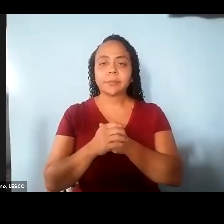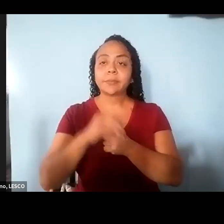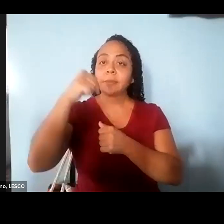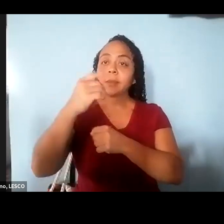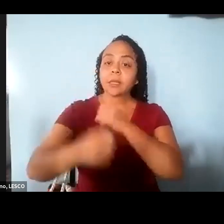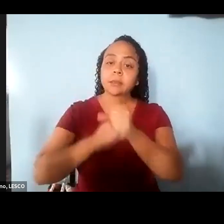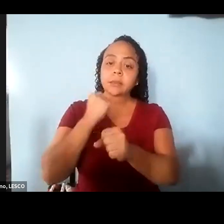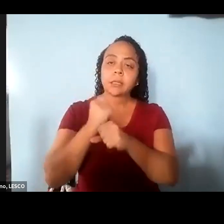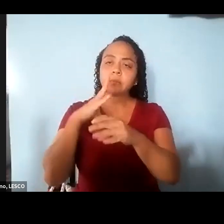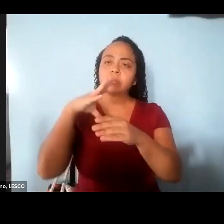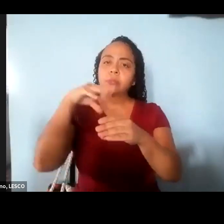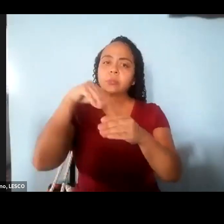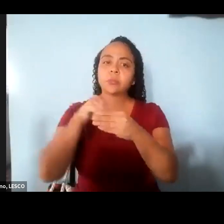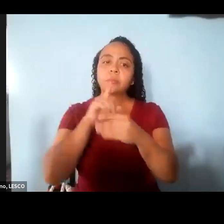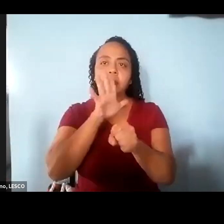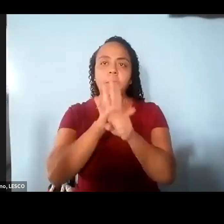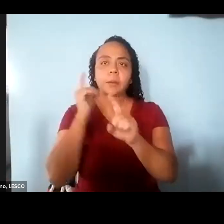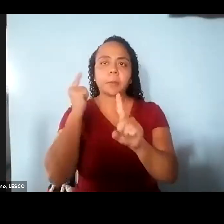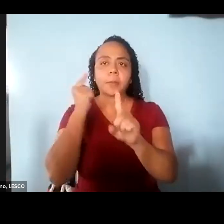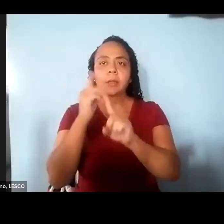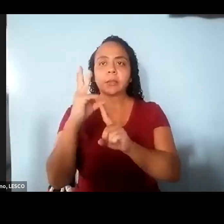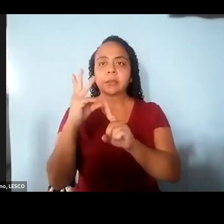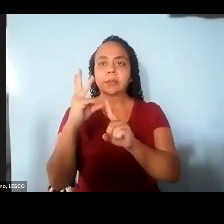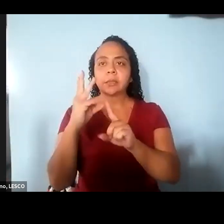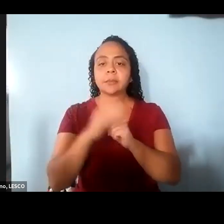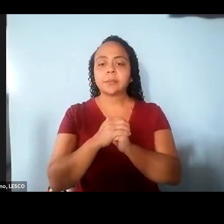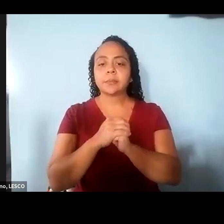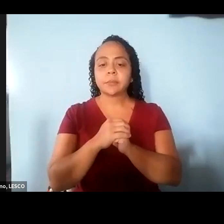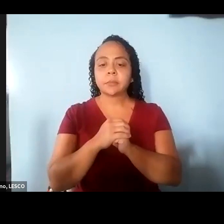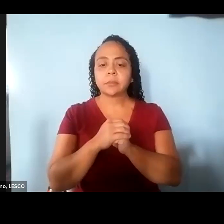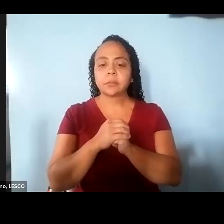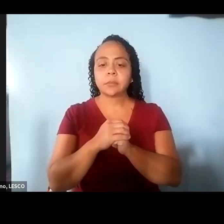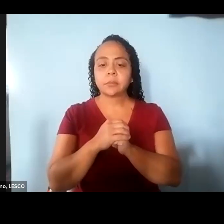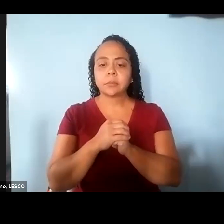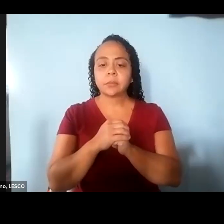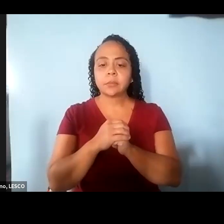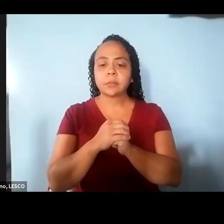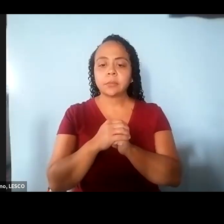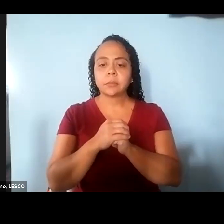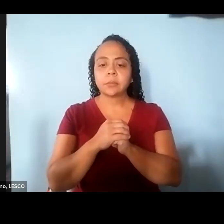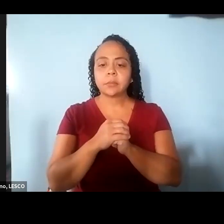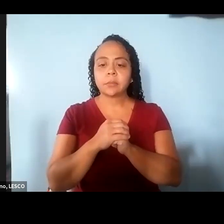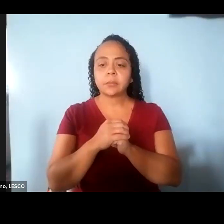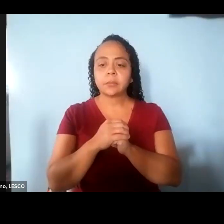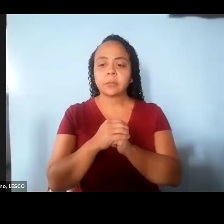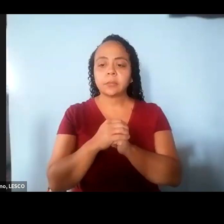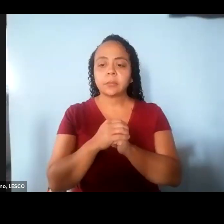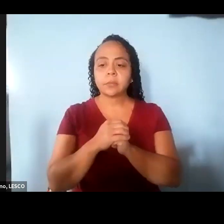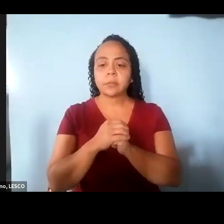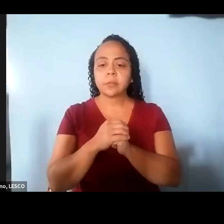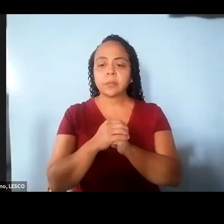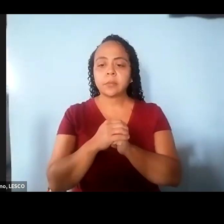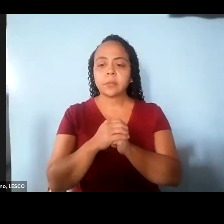encuentra enmarcado en el cumplimiento de la meta 6 del marco de sendai que nos invita a mejorar considerablemente la cooperación internacional